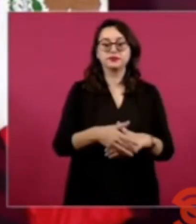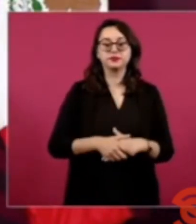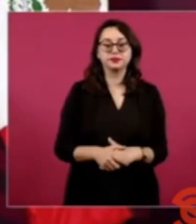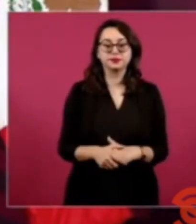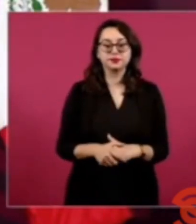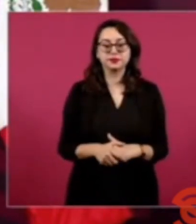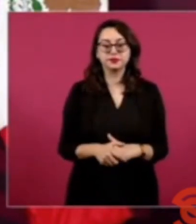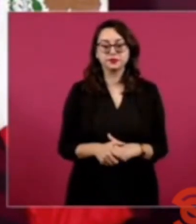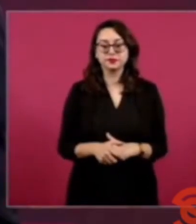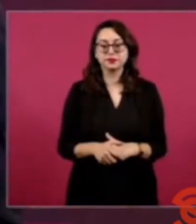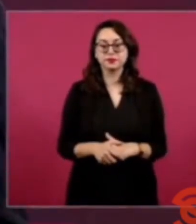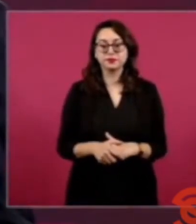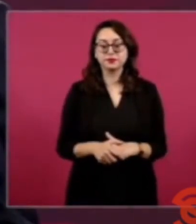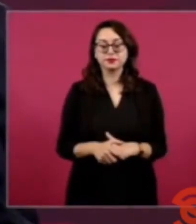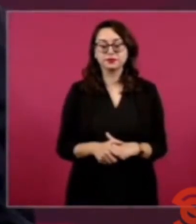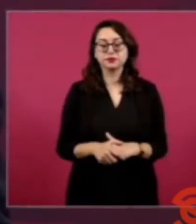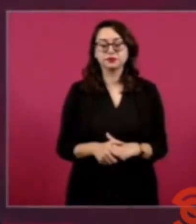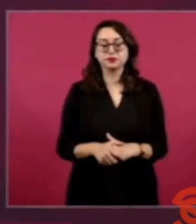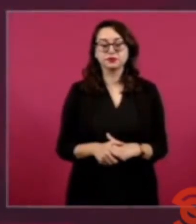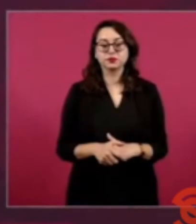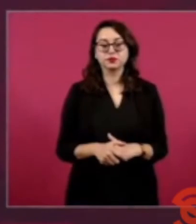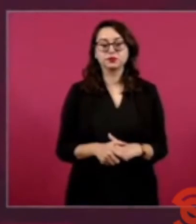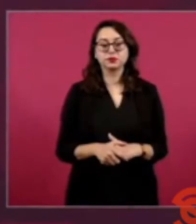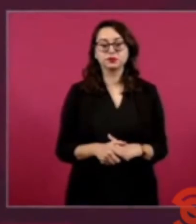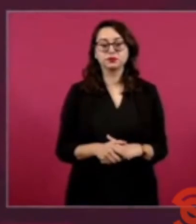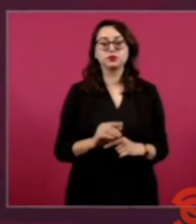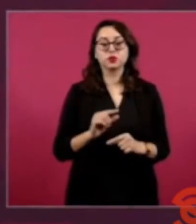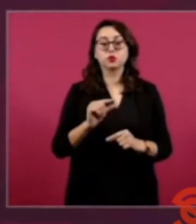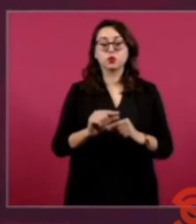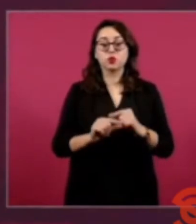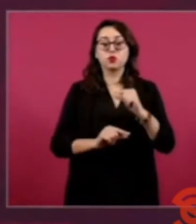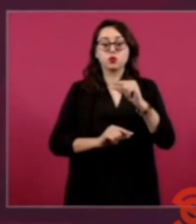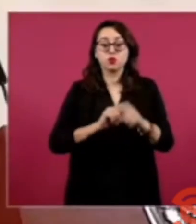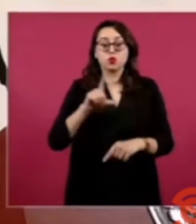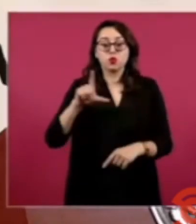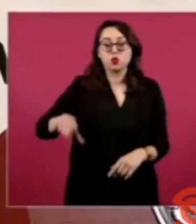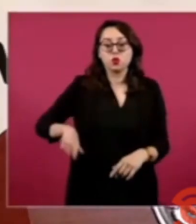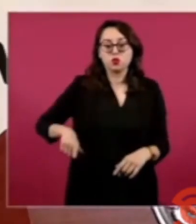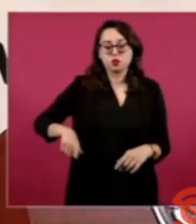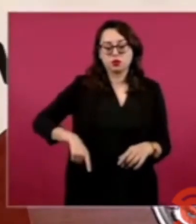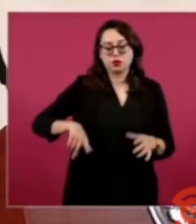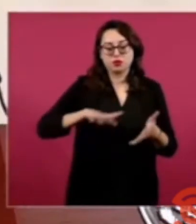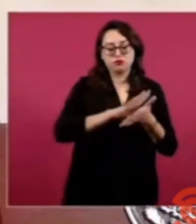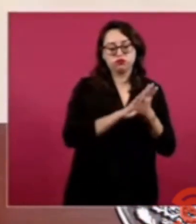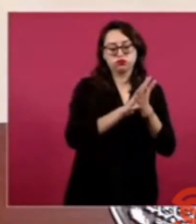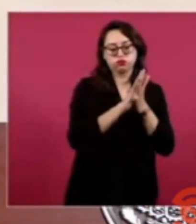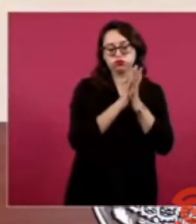Y se va corriendo el gobierno a la derecha.